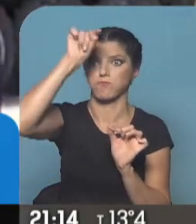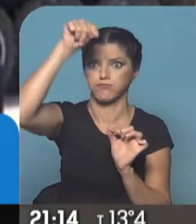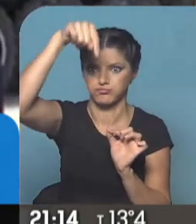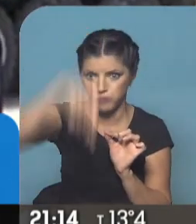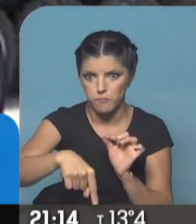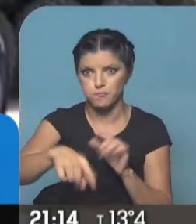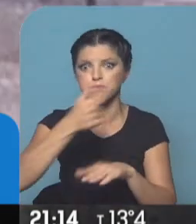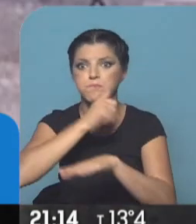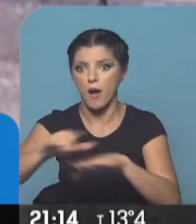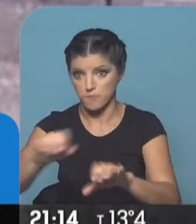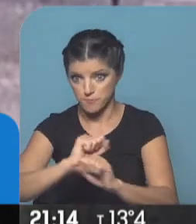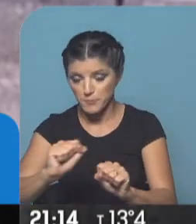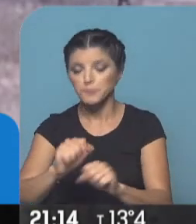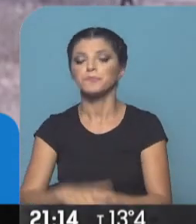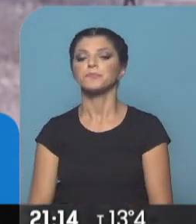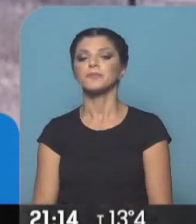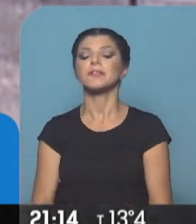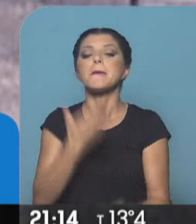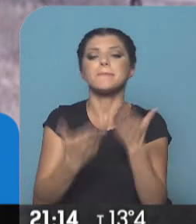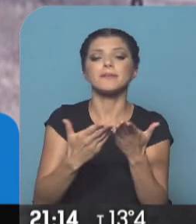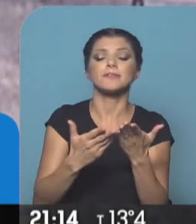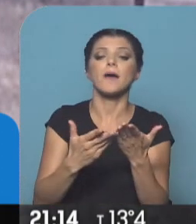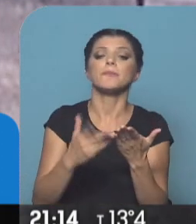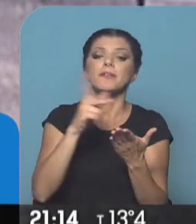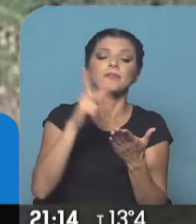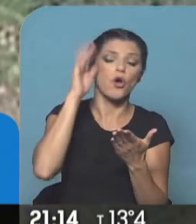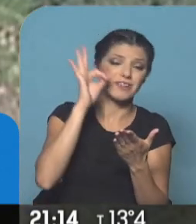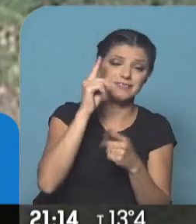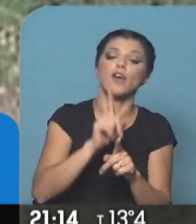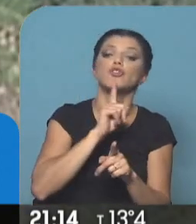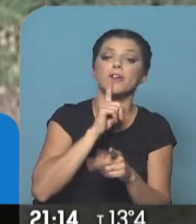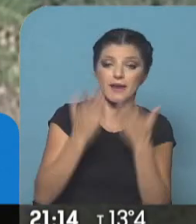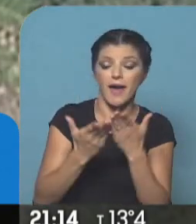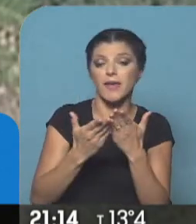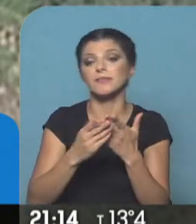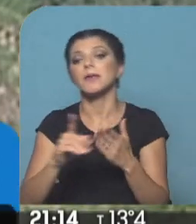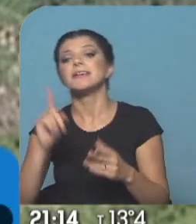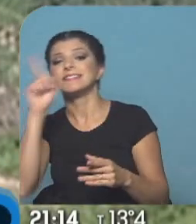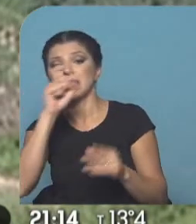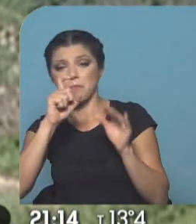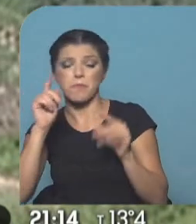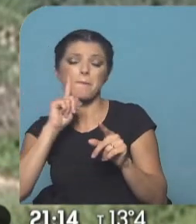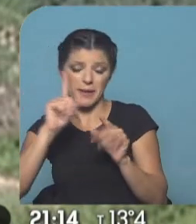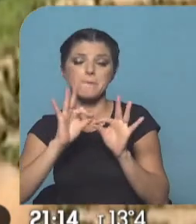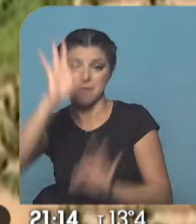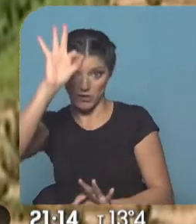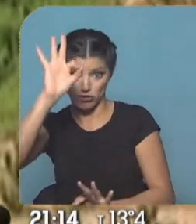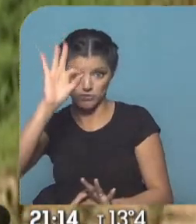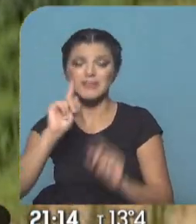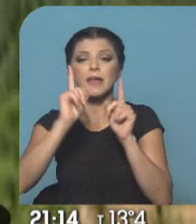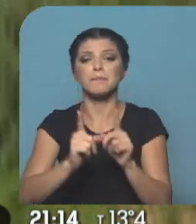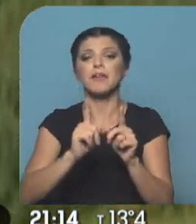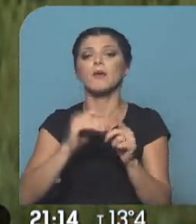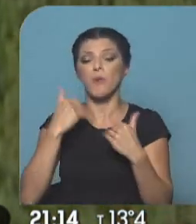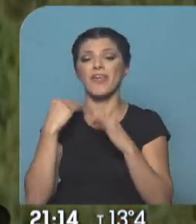28 toneladas, mide aproximadamente 16 metros y tiene un alcance de unos 6.000 kilómetros.